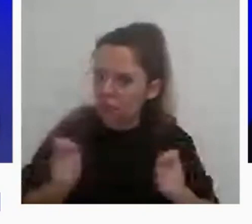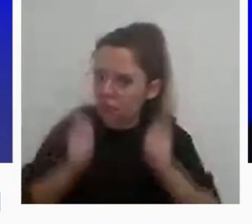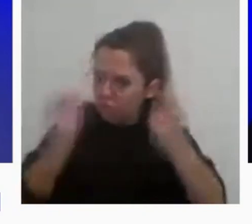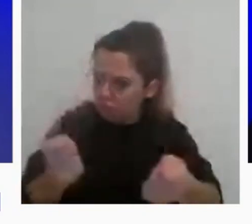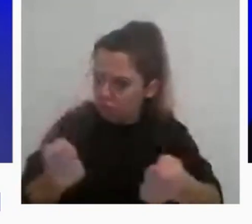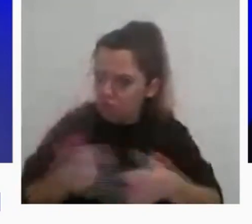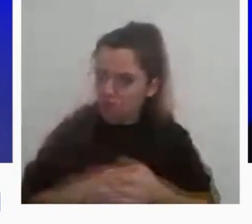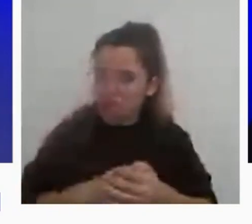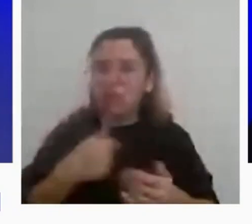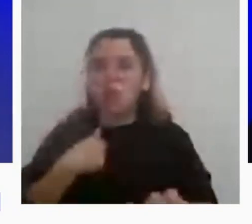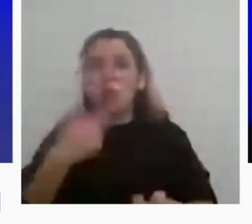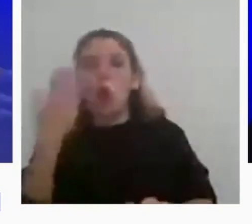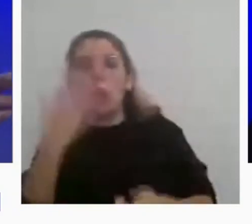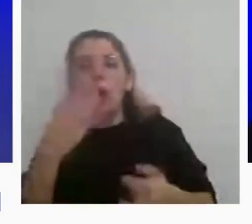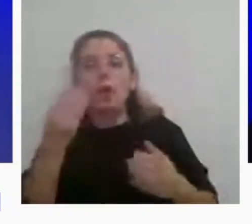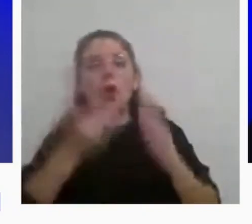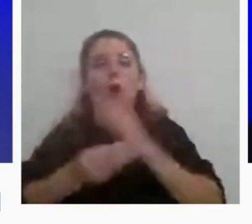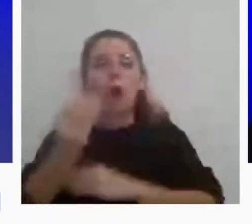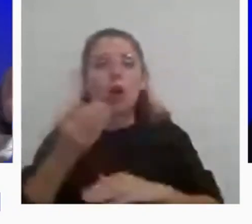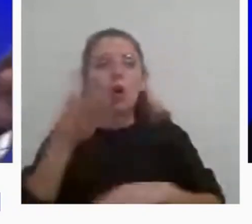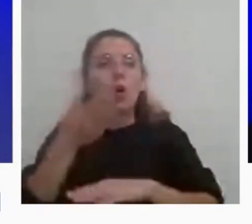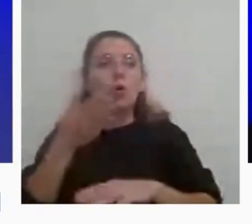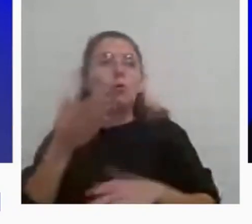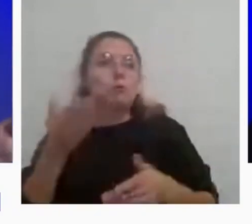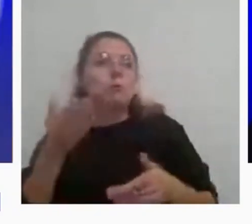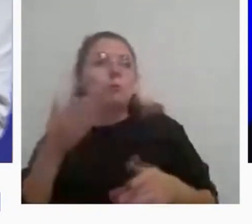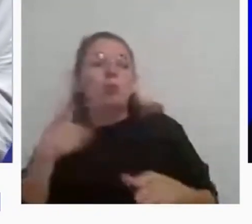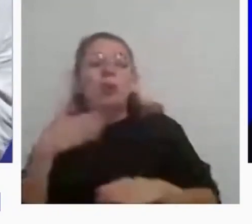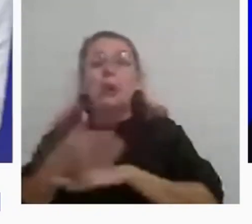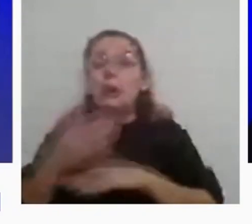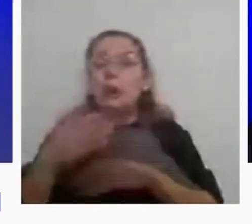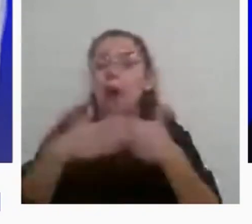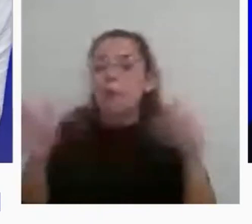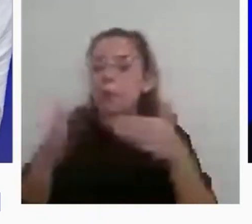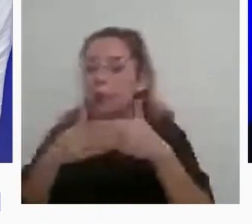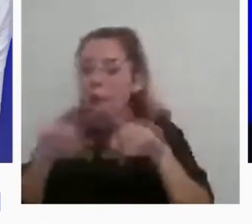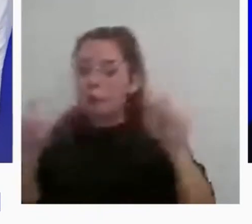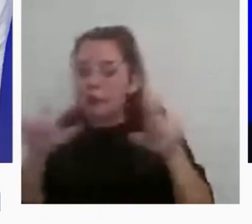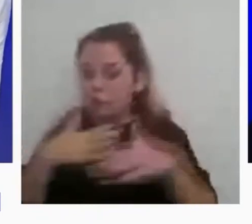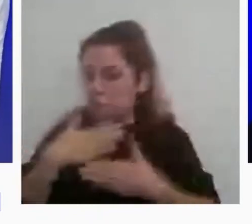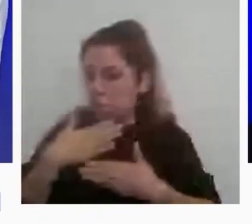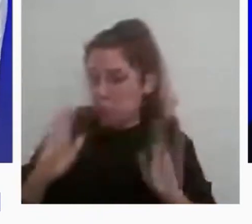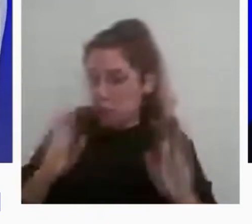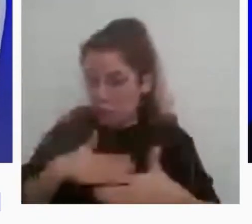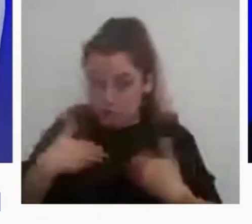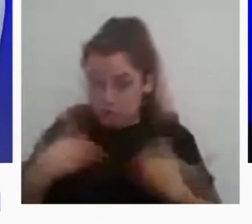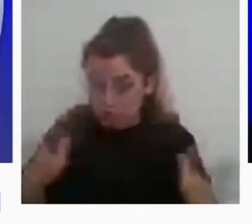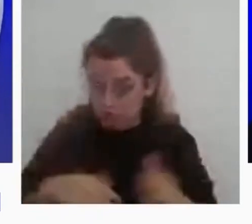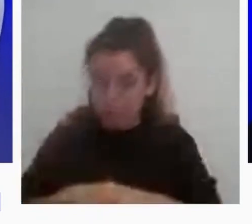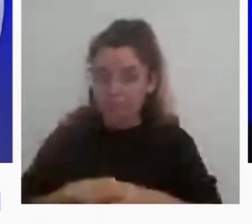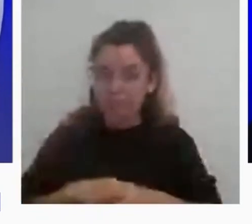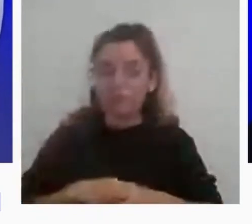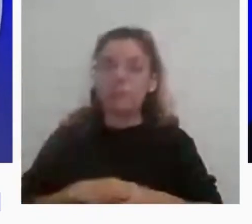de mi hijo, puedo ir, horario flexible, un pueblecito, puedo abrir y cerrar cuando quiera, algo seguro que me gano. Y caigo ahí, pero siempre con